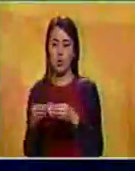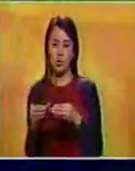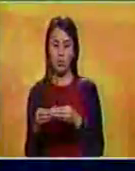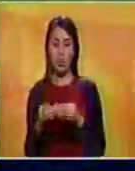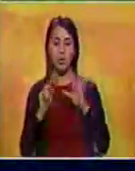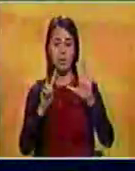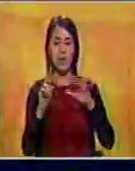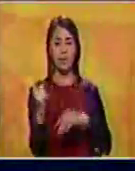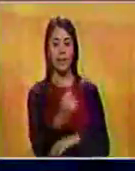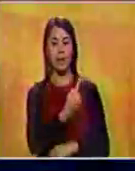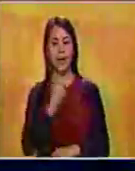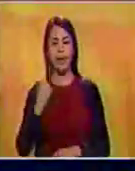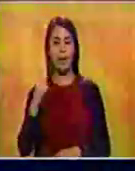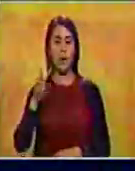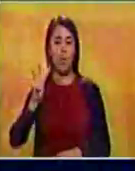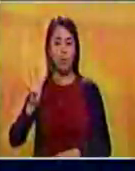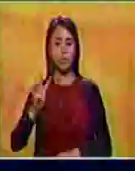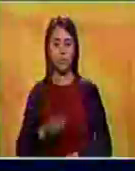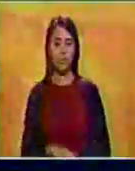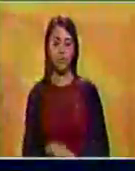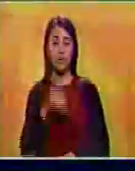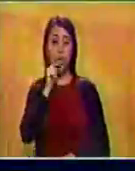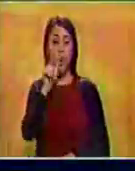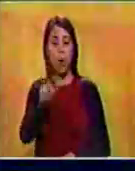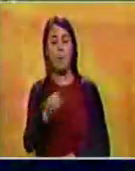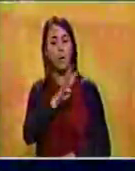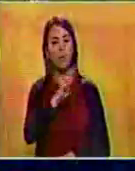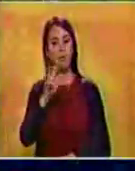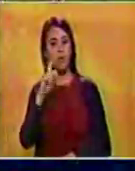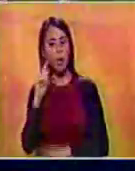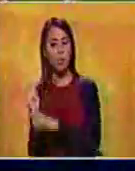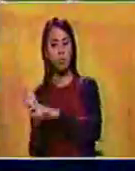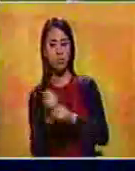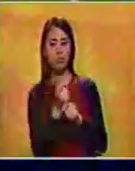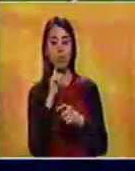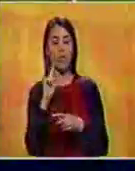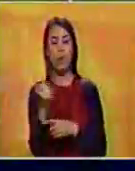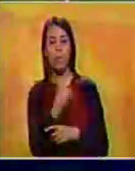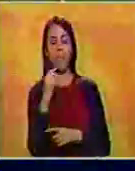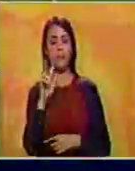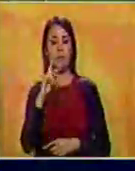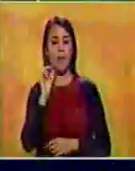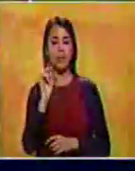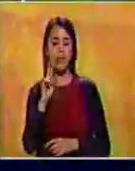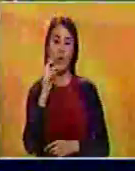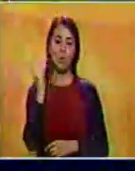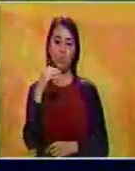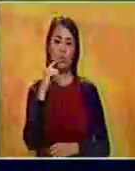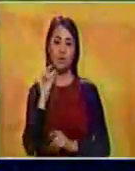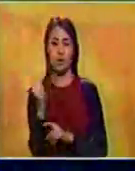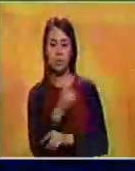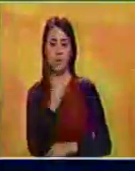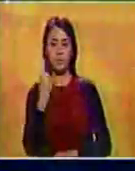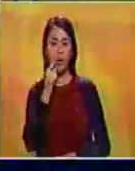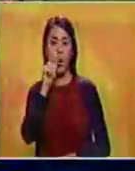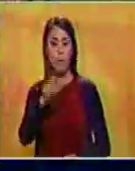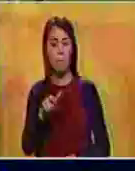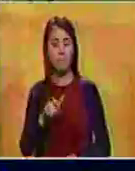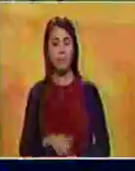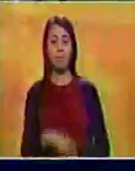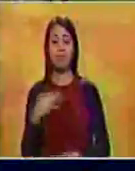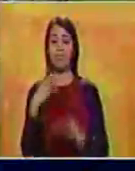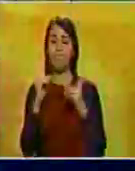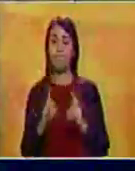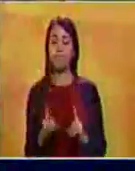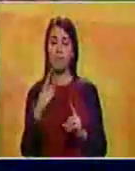Seattle, 7-4. González se fue de 4-3 con jonrón doble, 3 remolcadas y 2 anotadas. Félix Hernández se fue sin